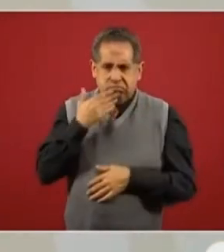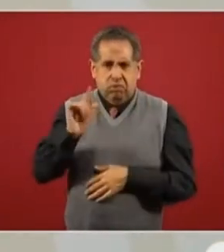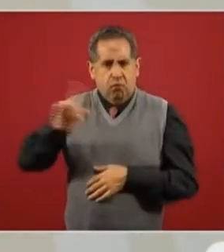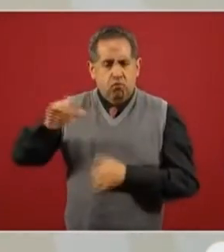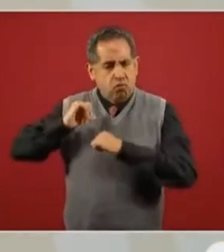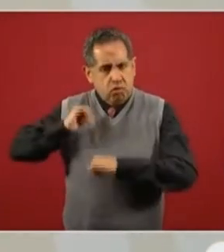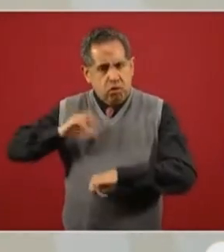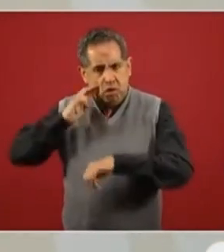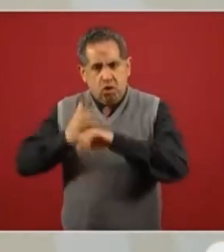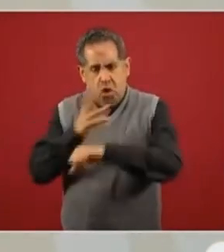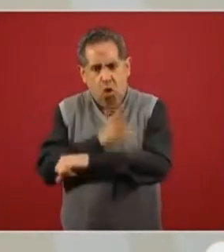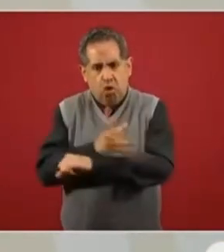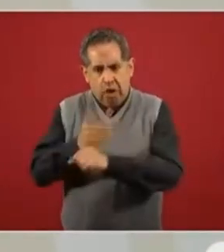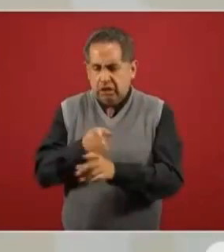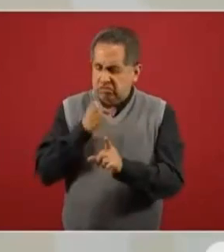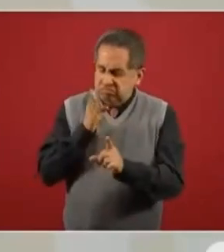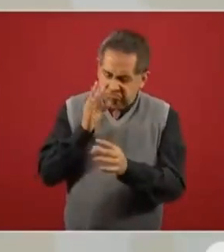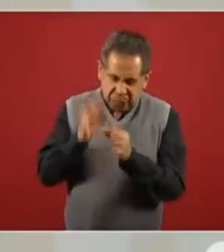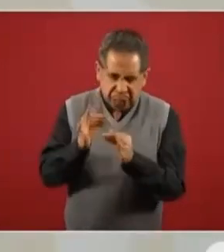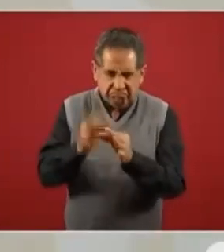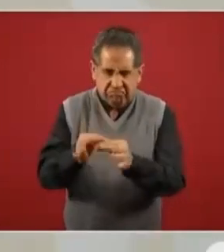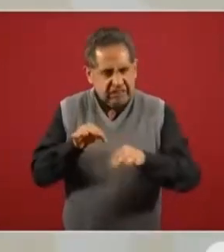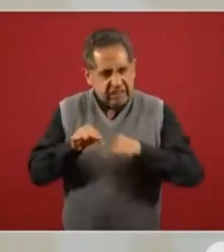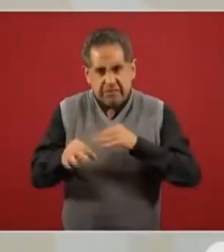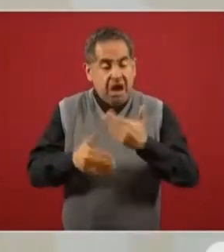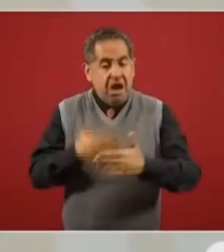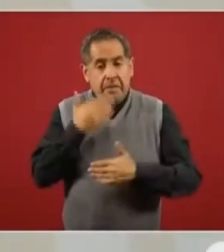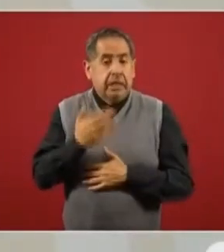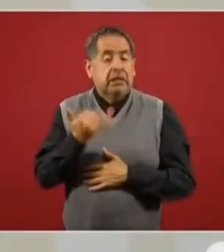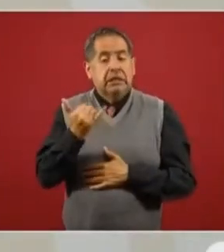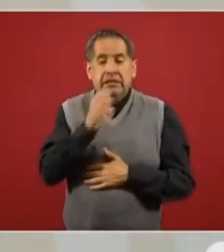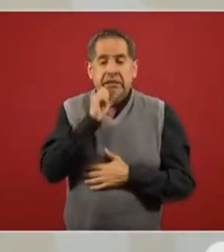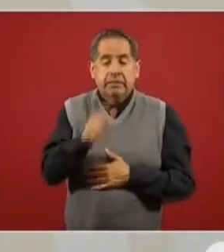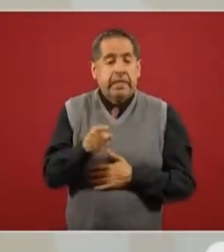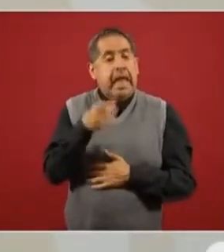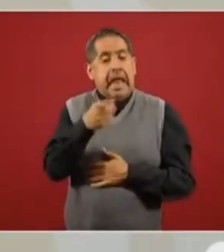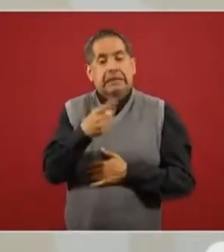sumamente constante en su actuar, y